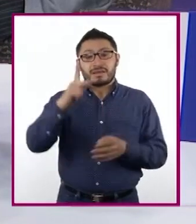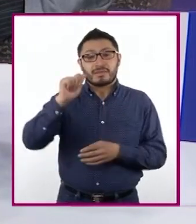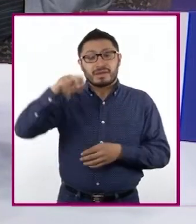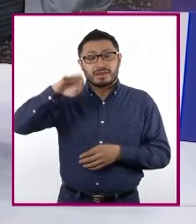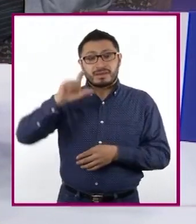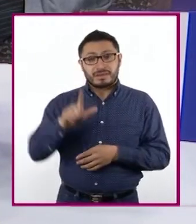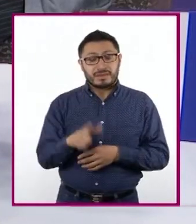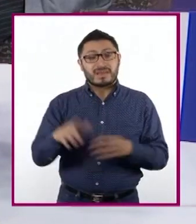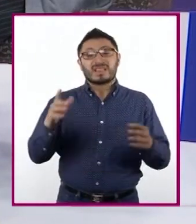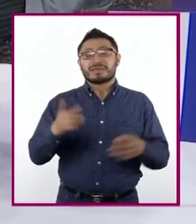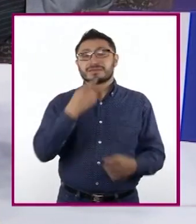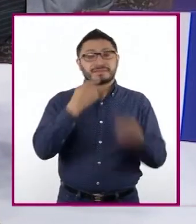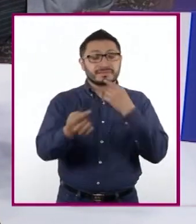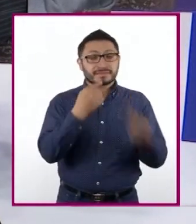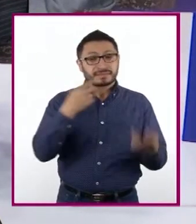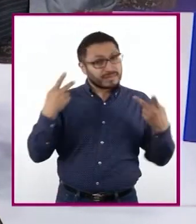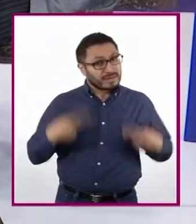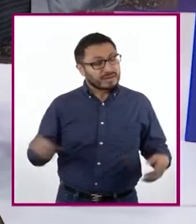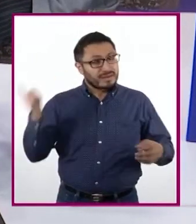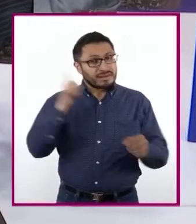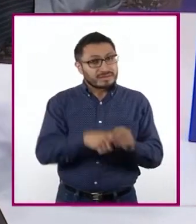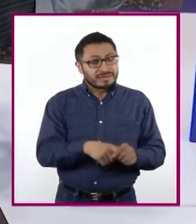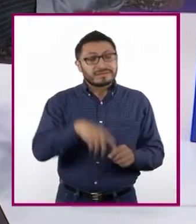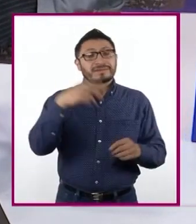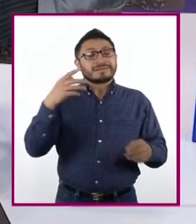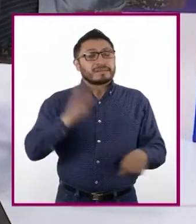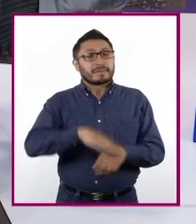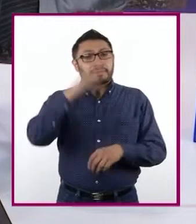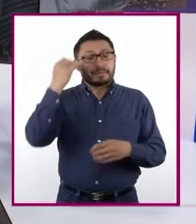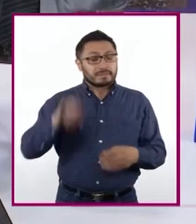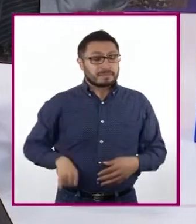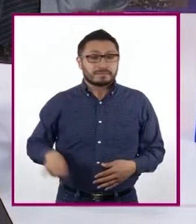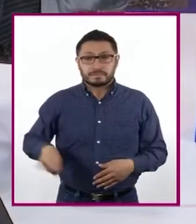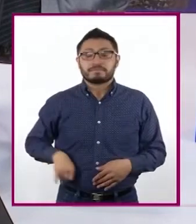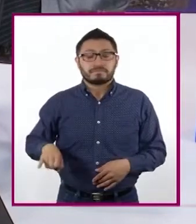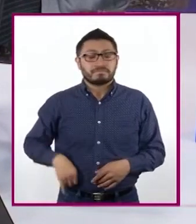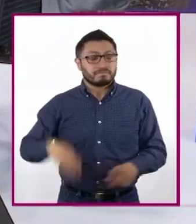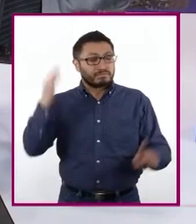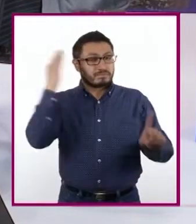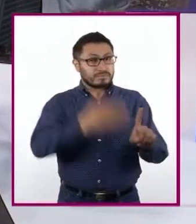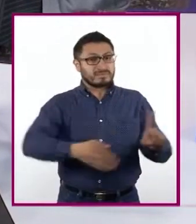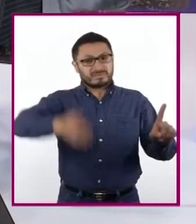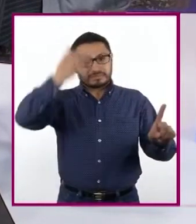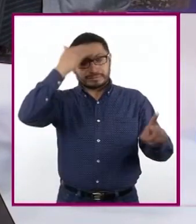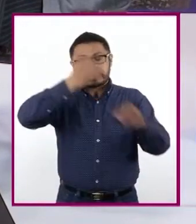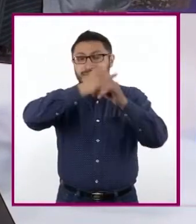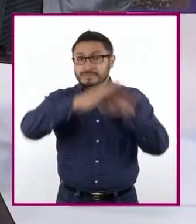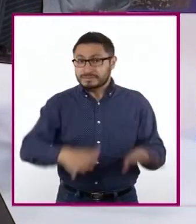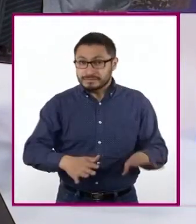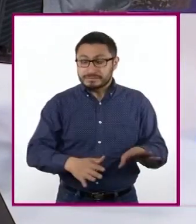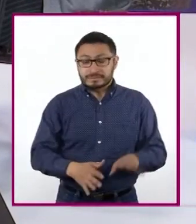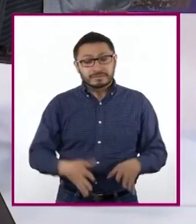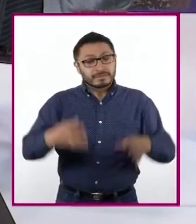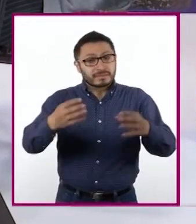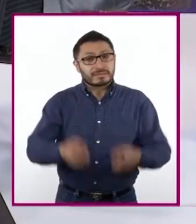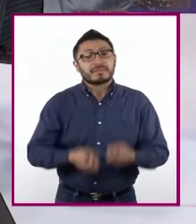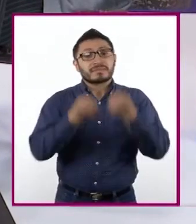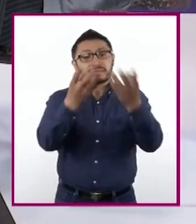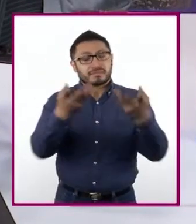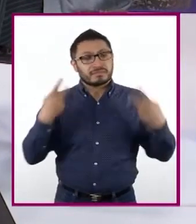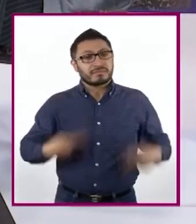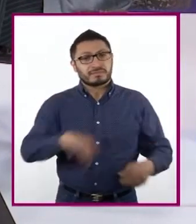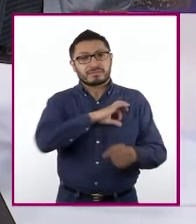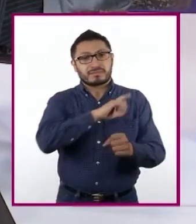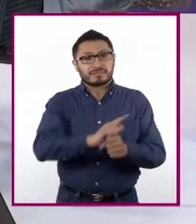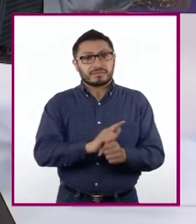discusión. Quienes la integran son los más interesados en conocer la información que brindan los